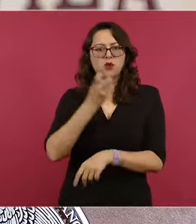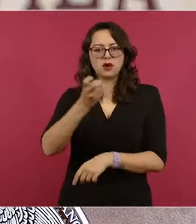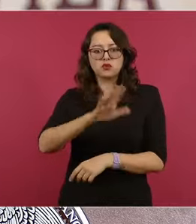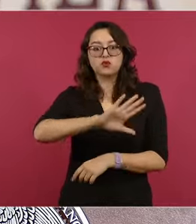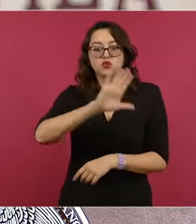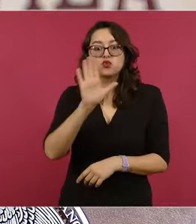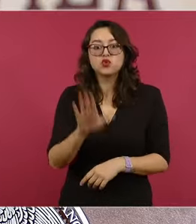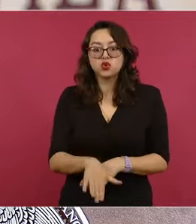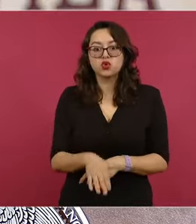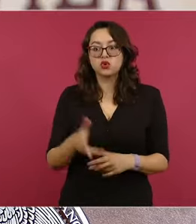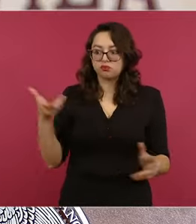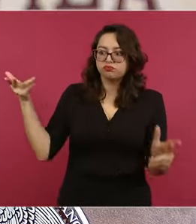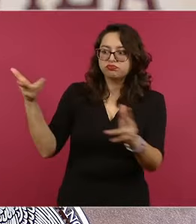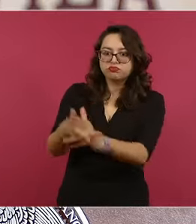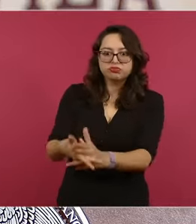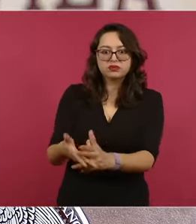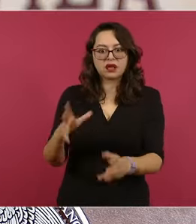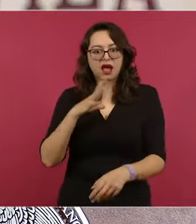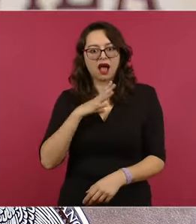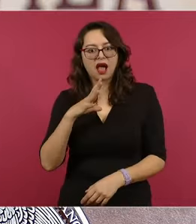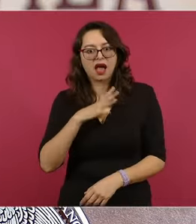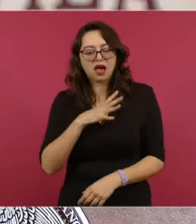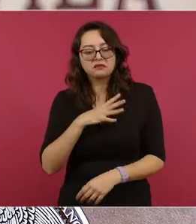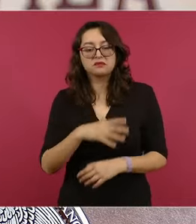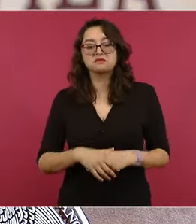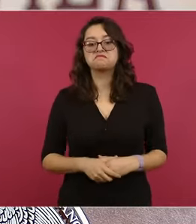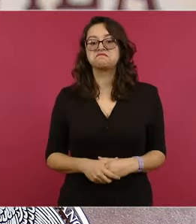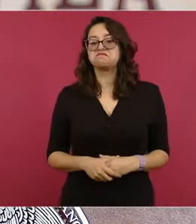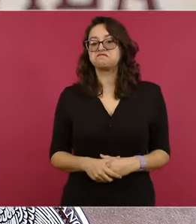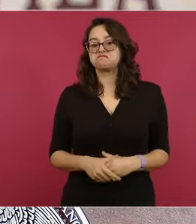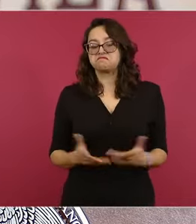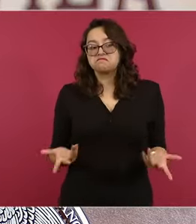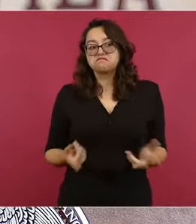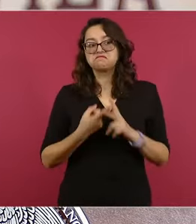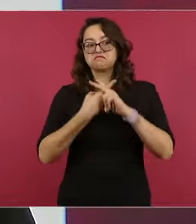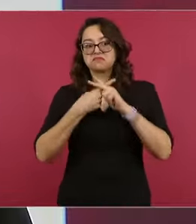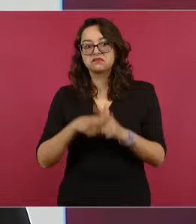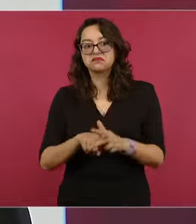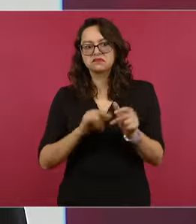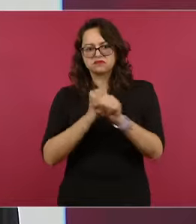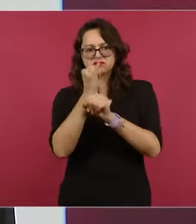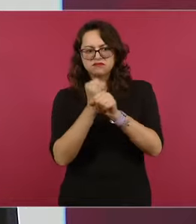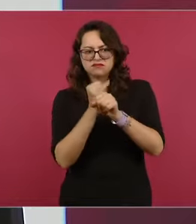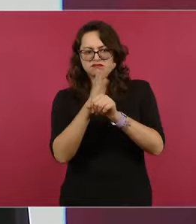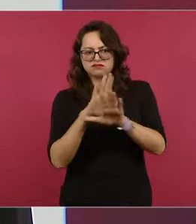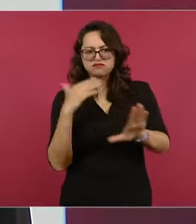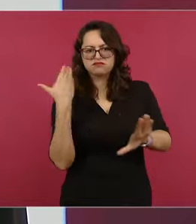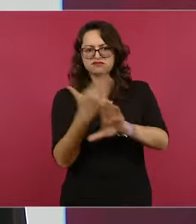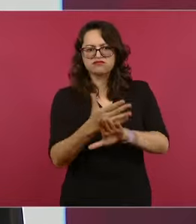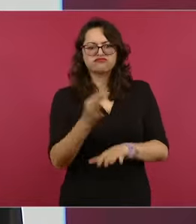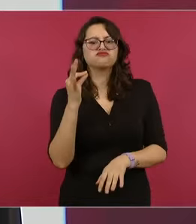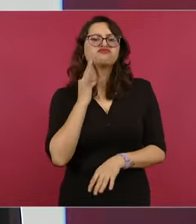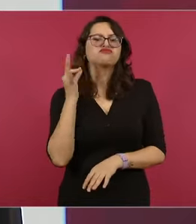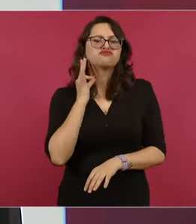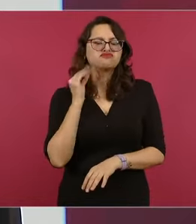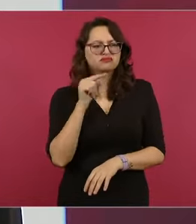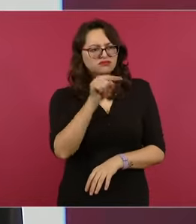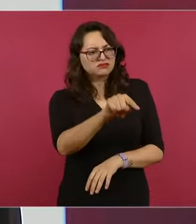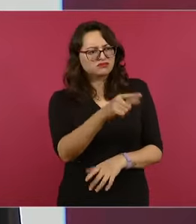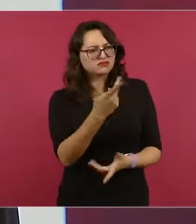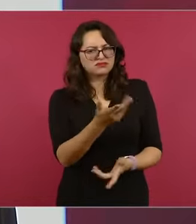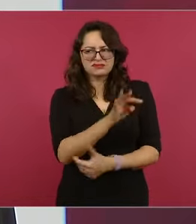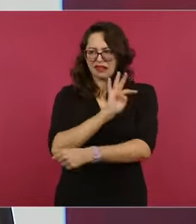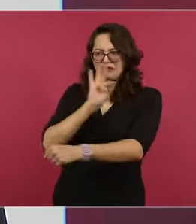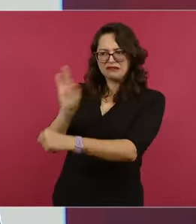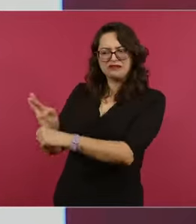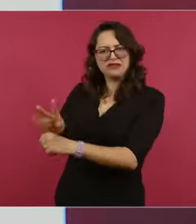sea, la mataron. A partir de ese momento, se abrió una investigación en contra del fiscal por obstrucción de la justicia, la